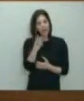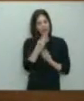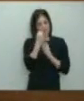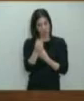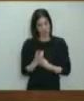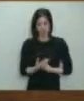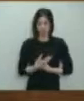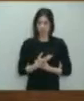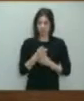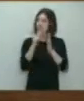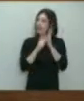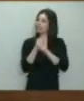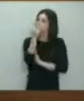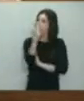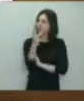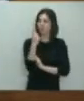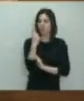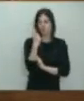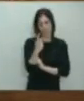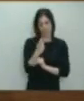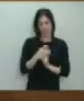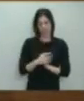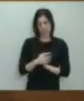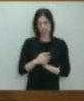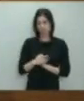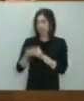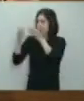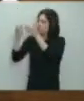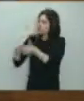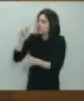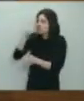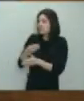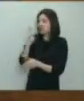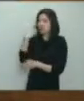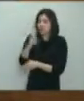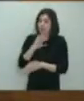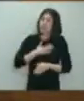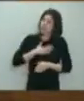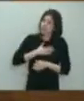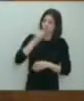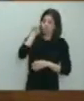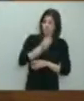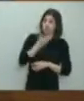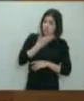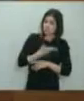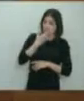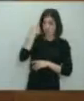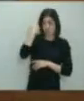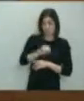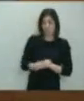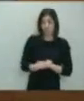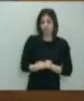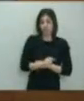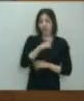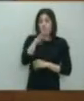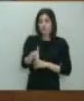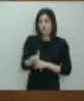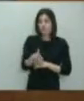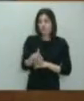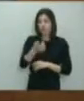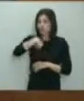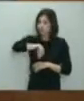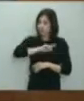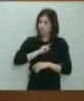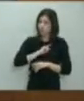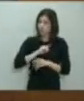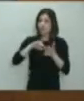parece que son datos, bueno, irrelevantes. A mí no me parece nada irrelevante. Nosotros apoyamos el anterior plan